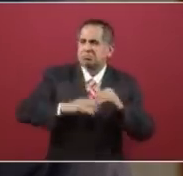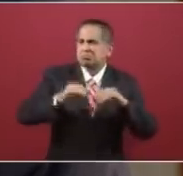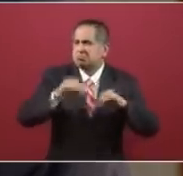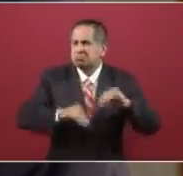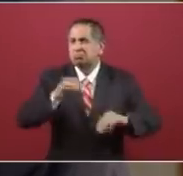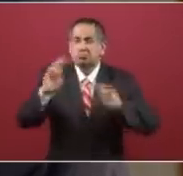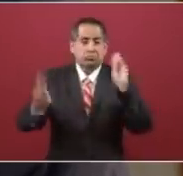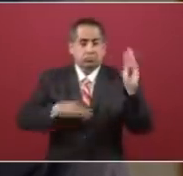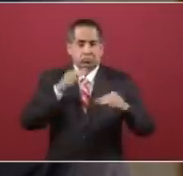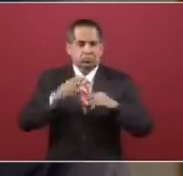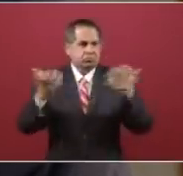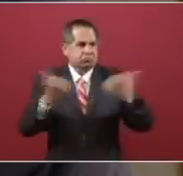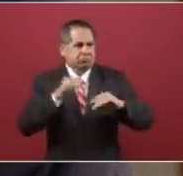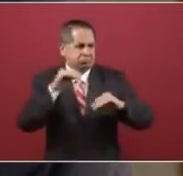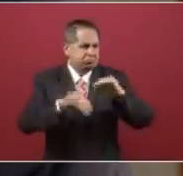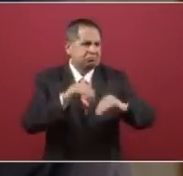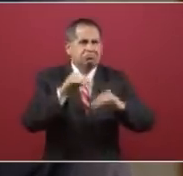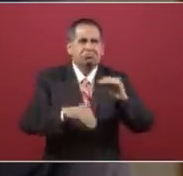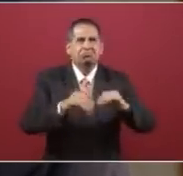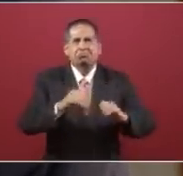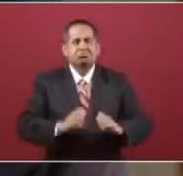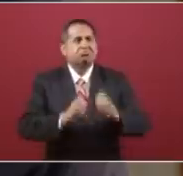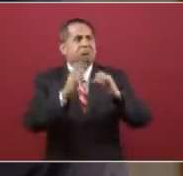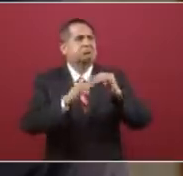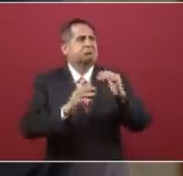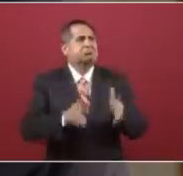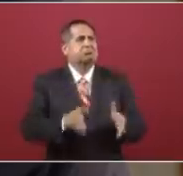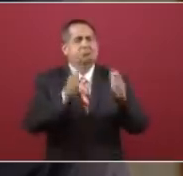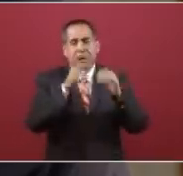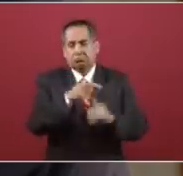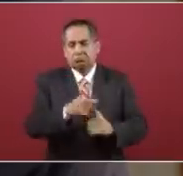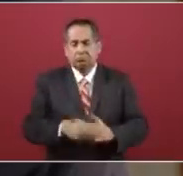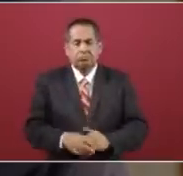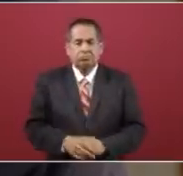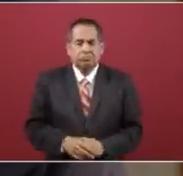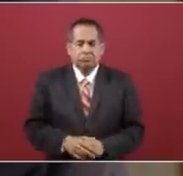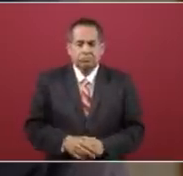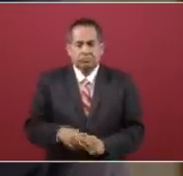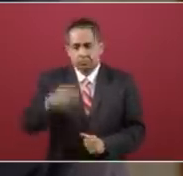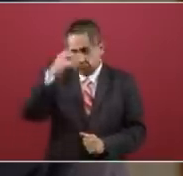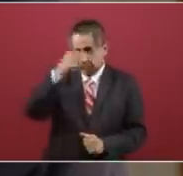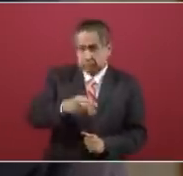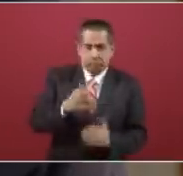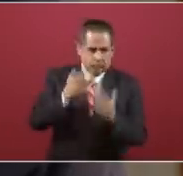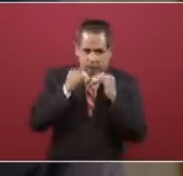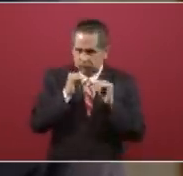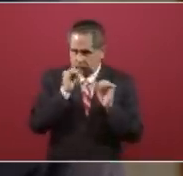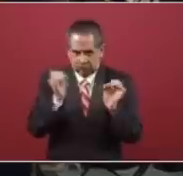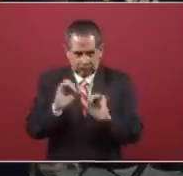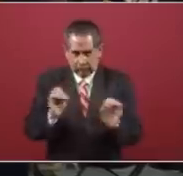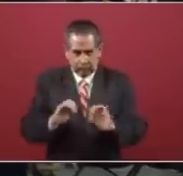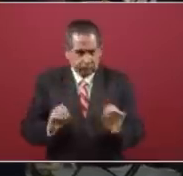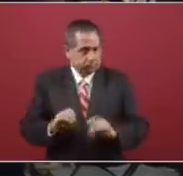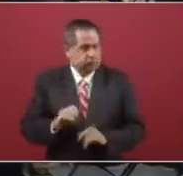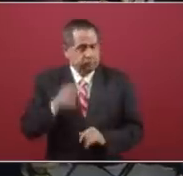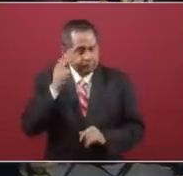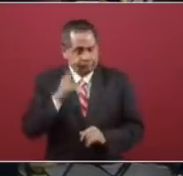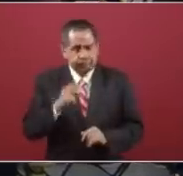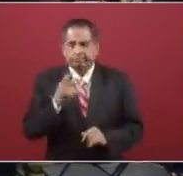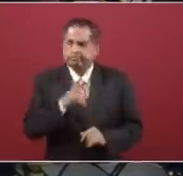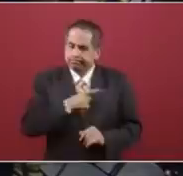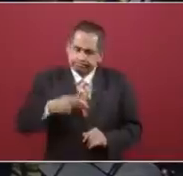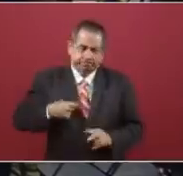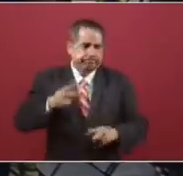falso, que tengan algún hecho de corrupción con el que se les haya vinculado. En México no hay nada y lo que debe de